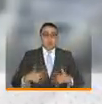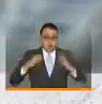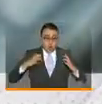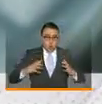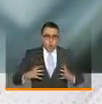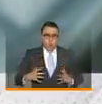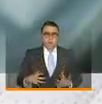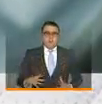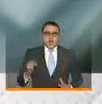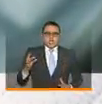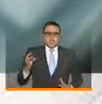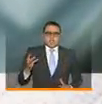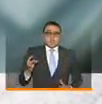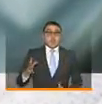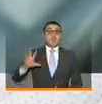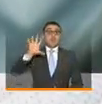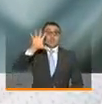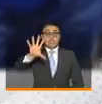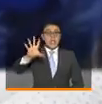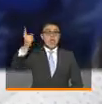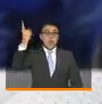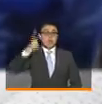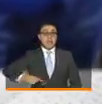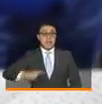cuerpo. Estuve 5 días